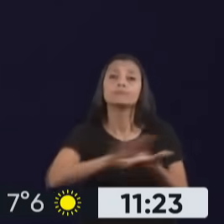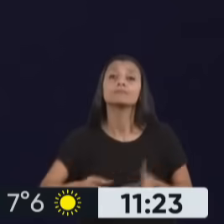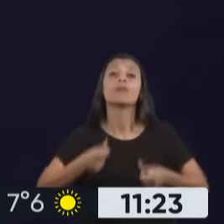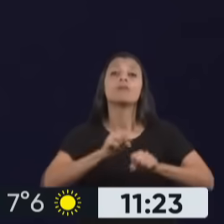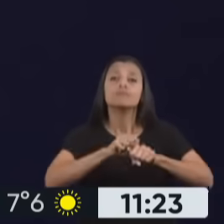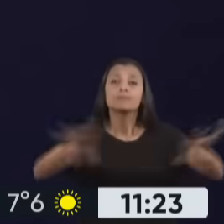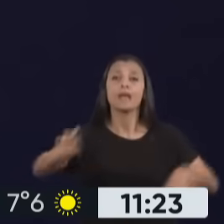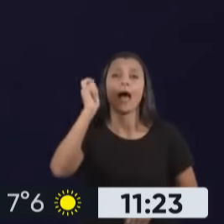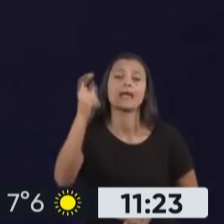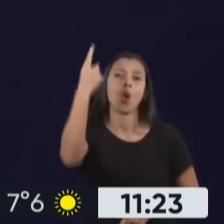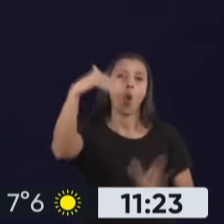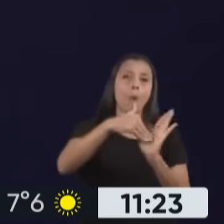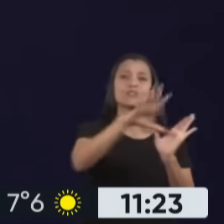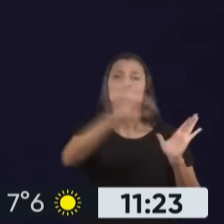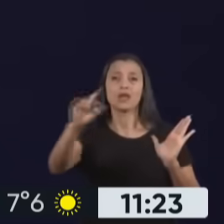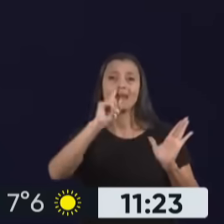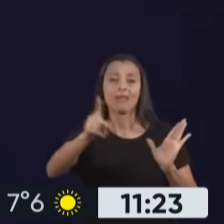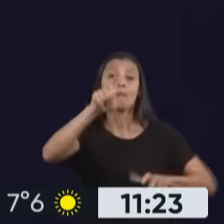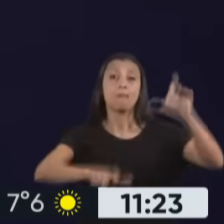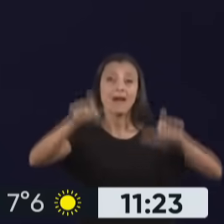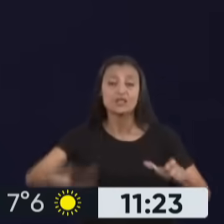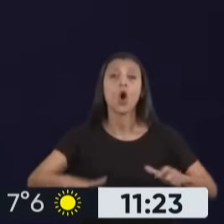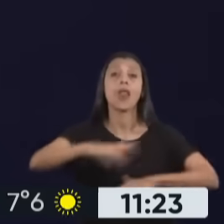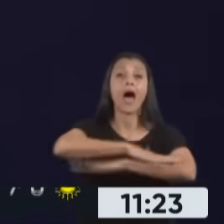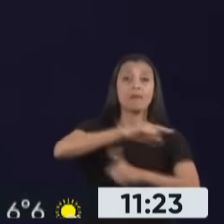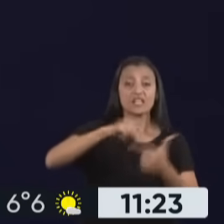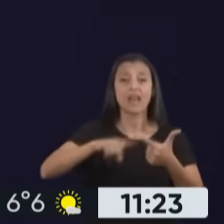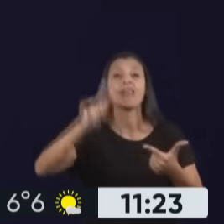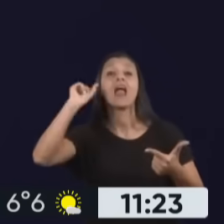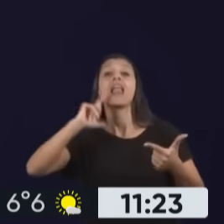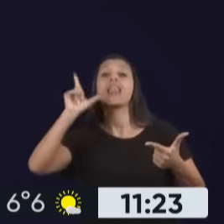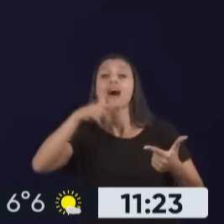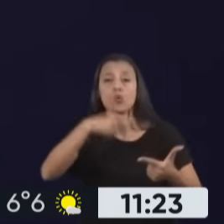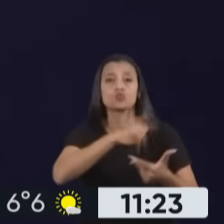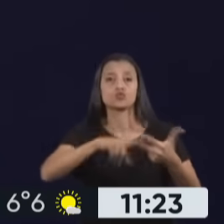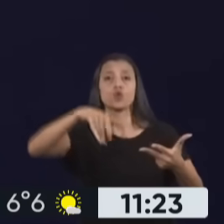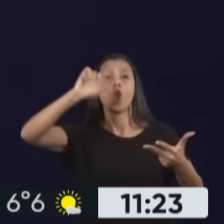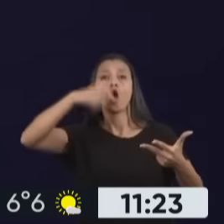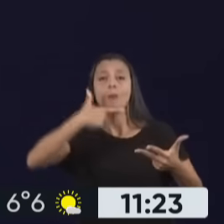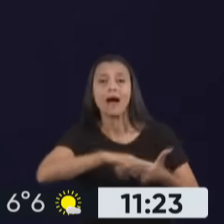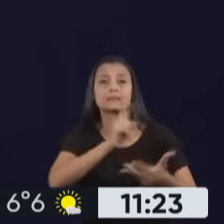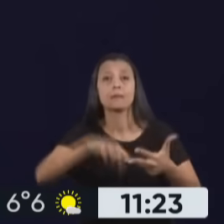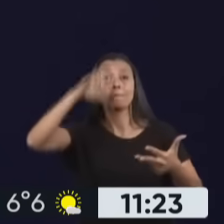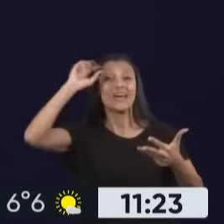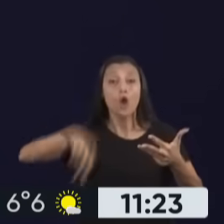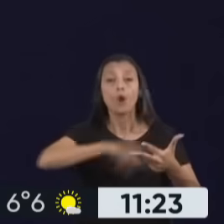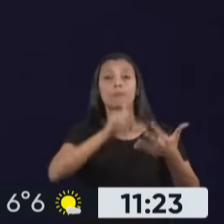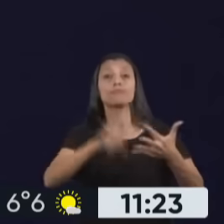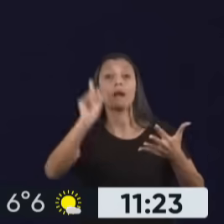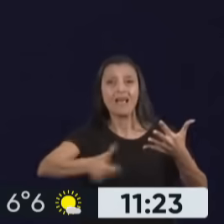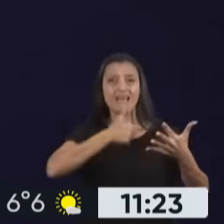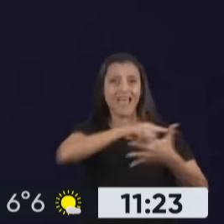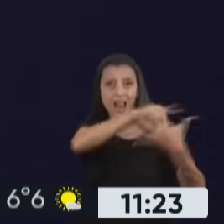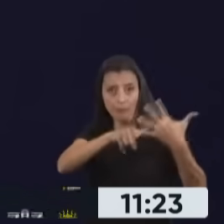de personas en Almirante Brown, en Avellaneda, en Lanús, en Lomas de Zamora, en Presidente Perón y en